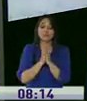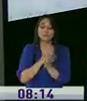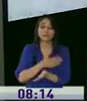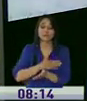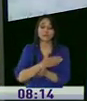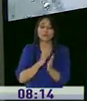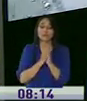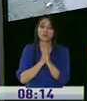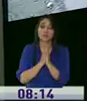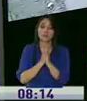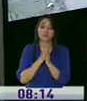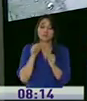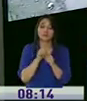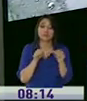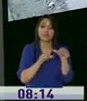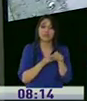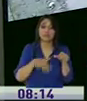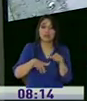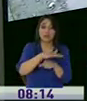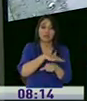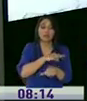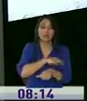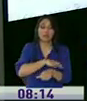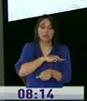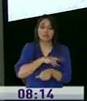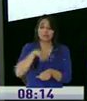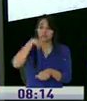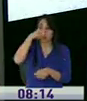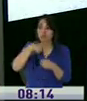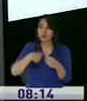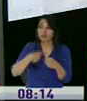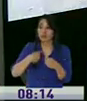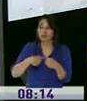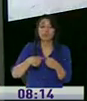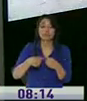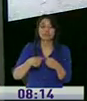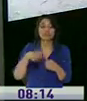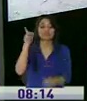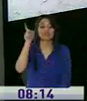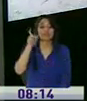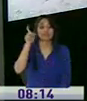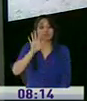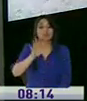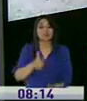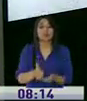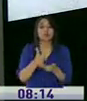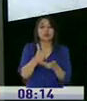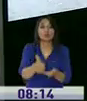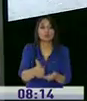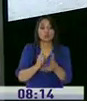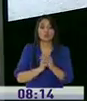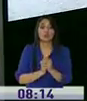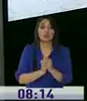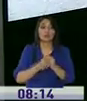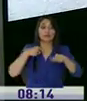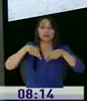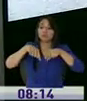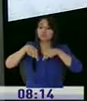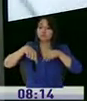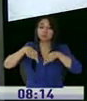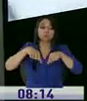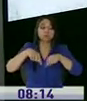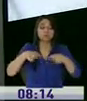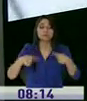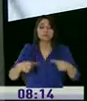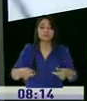competente zonal de esa zona. Entonces, en el norte de la ciudad de Quito, necesitan la ayuda necesaria para que el trajinar de los días sea